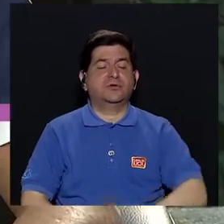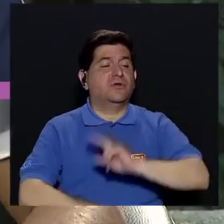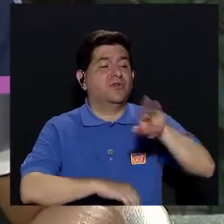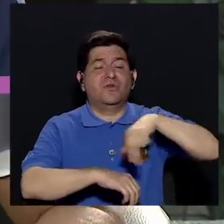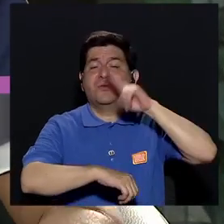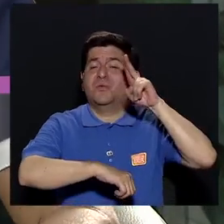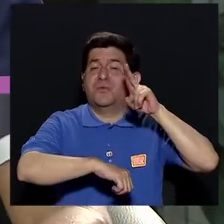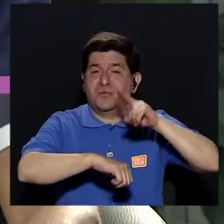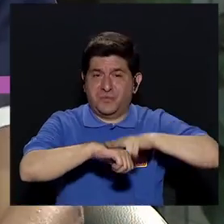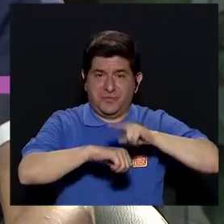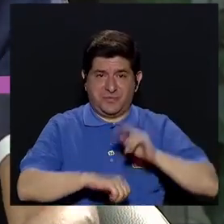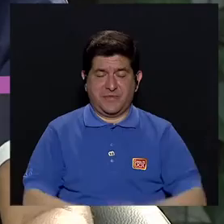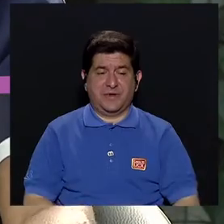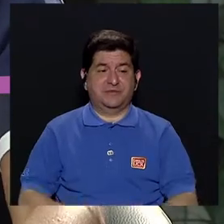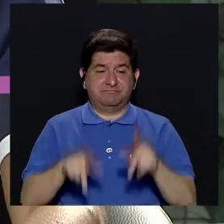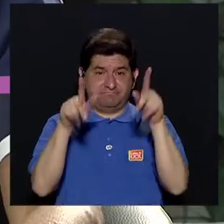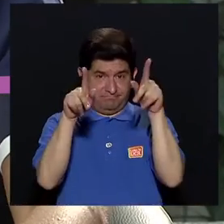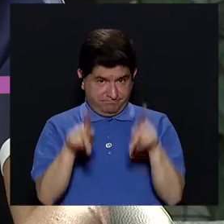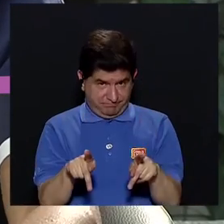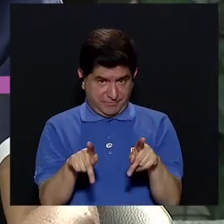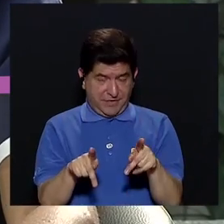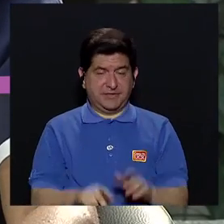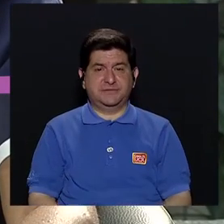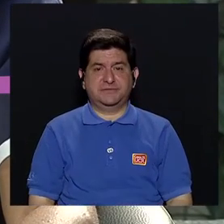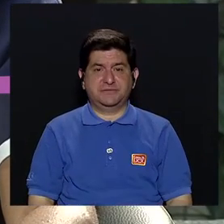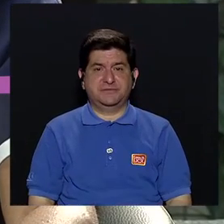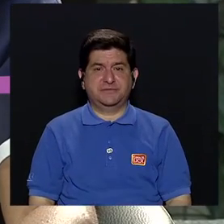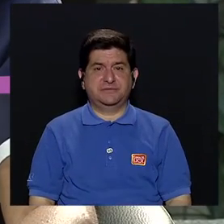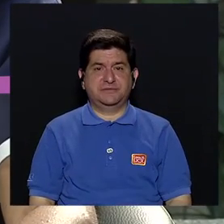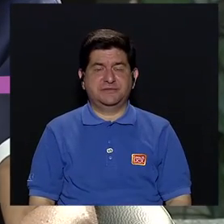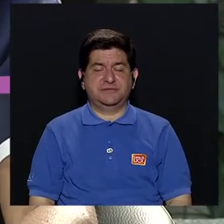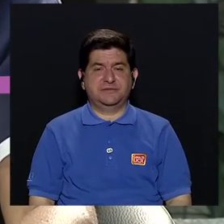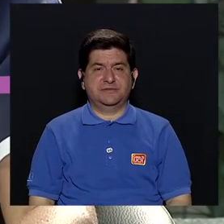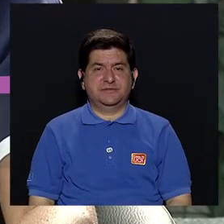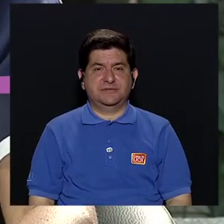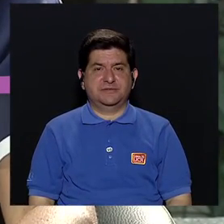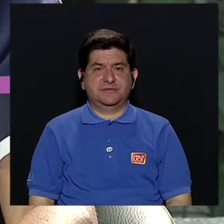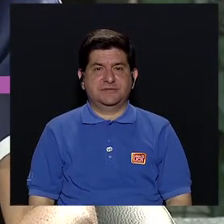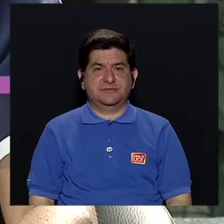Bueno, normalmente el paciente que va a ser